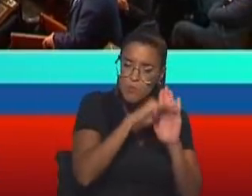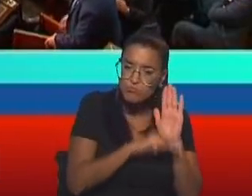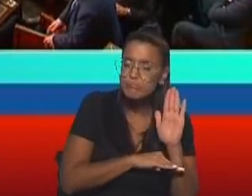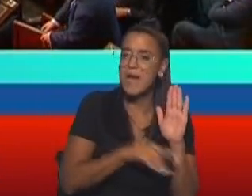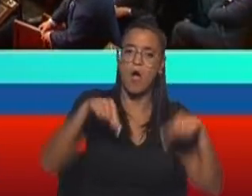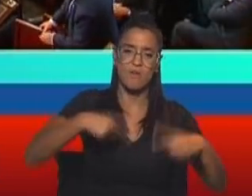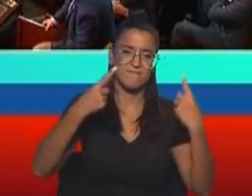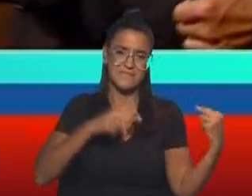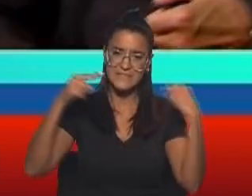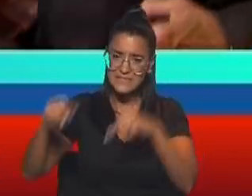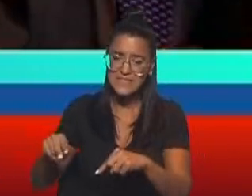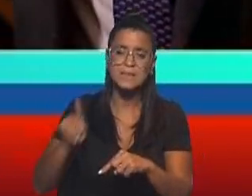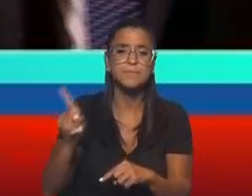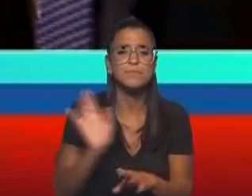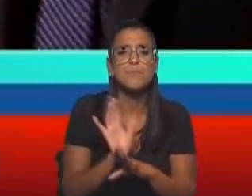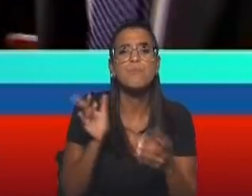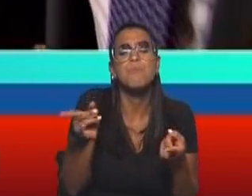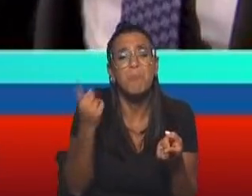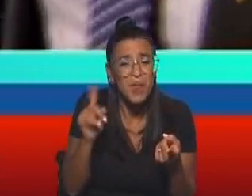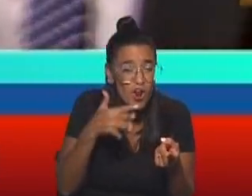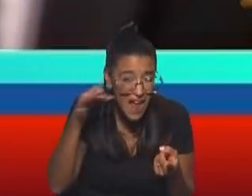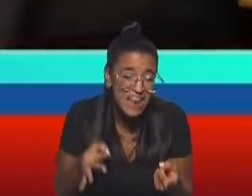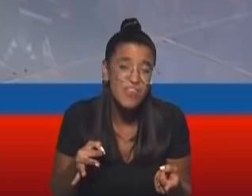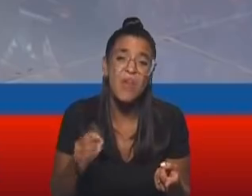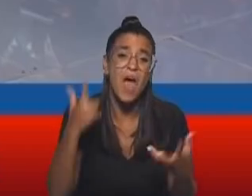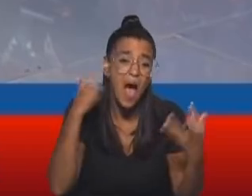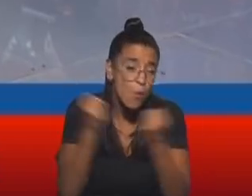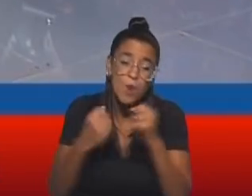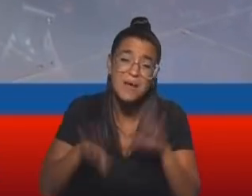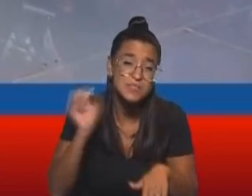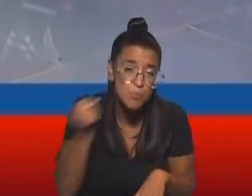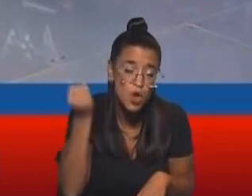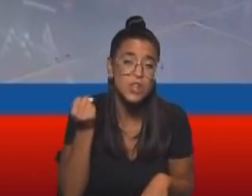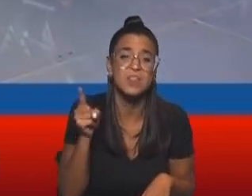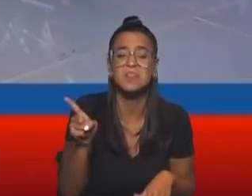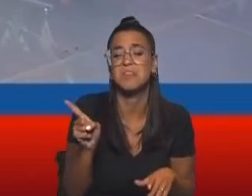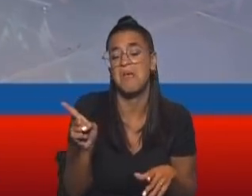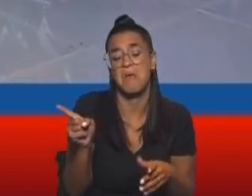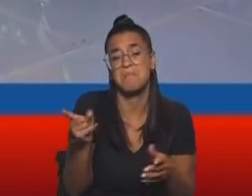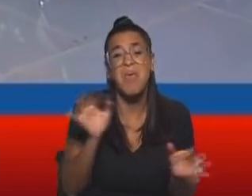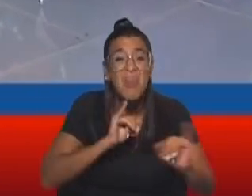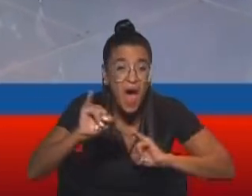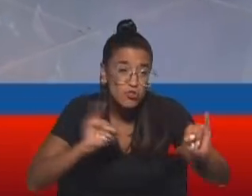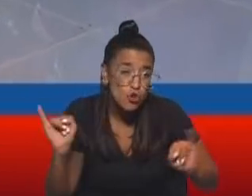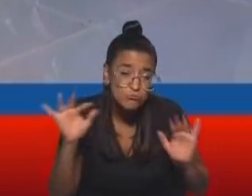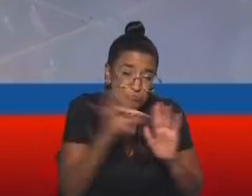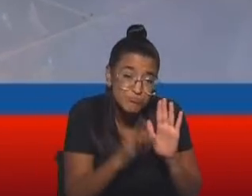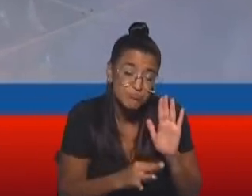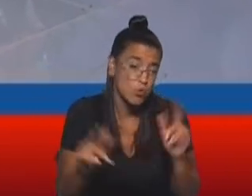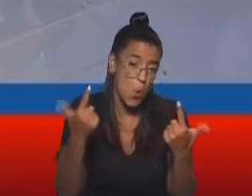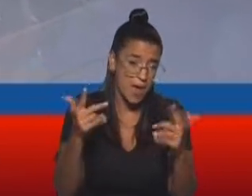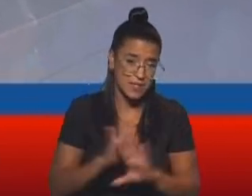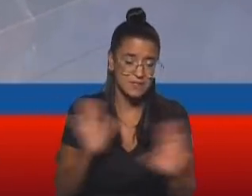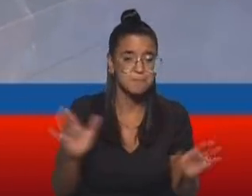cuestión estrictamente geográfica. Pero la realidad es que del acuerdo, lo más grueso, no sumamos más datos. Sabemos cómo va a ser en